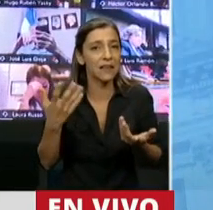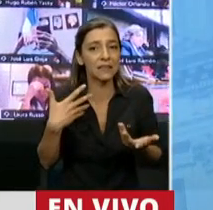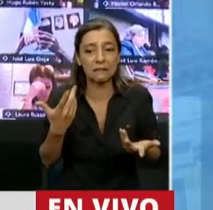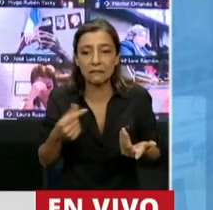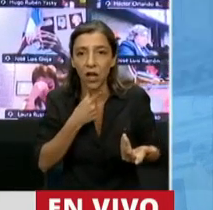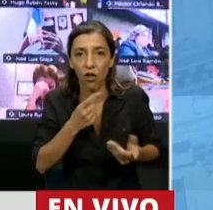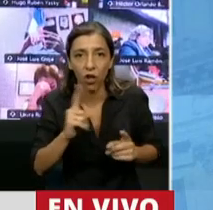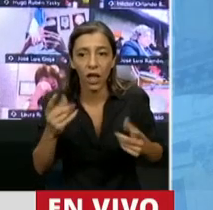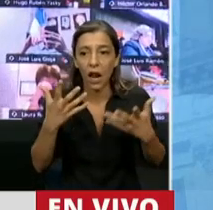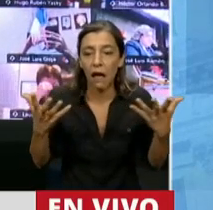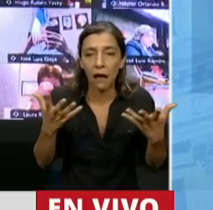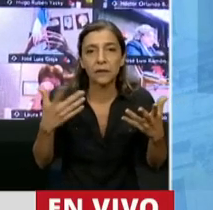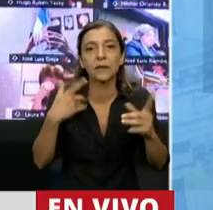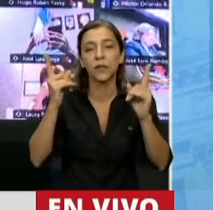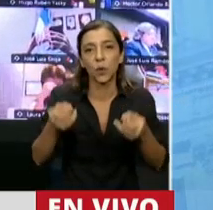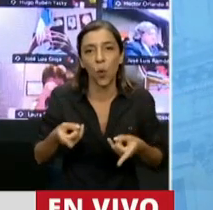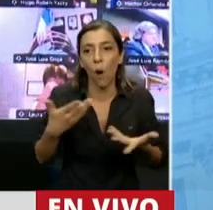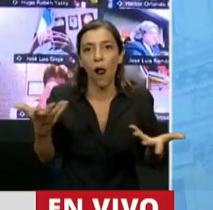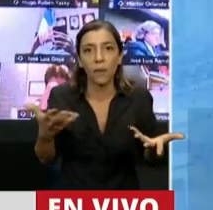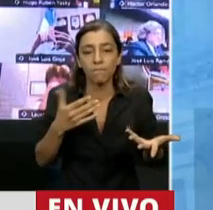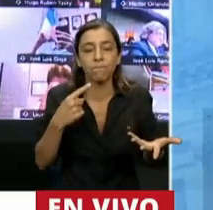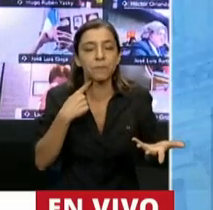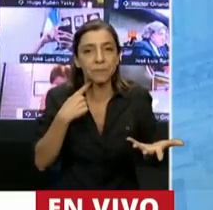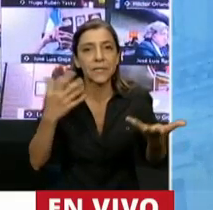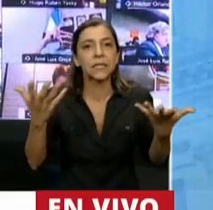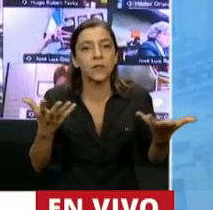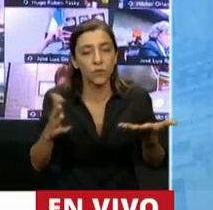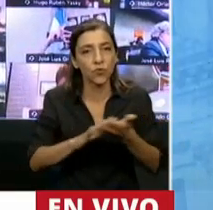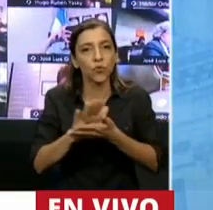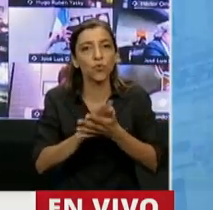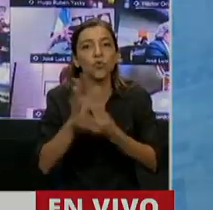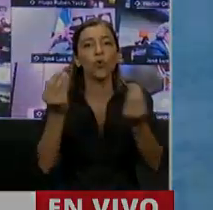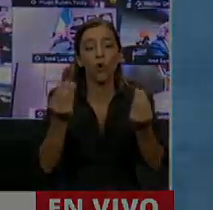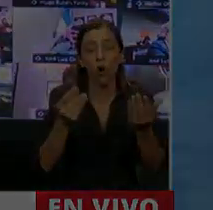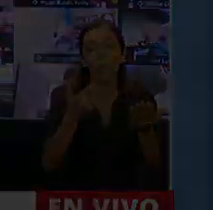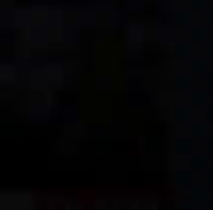Gracias, señor presidente. Muchas gracias, diputado Manzi.